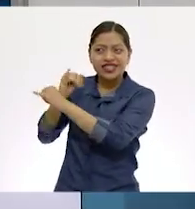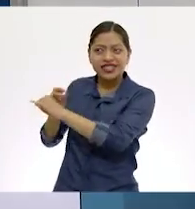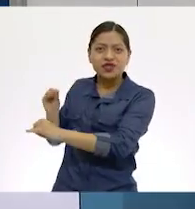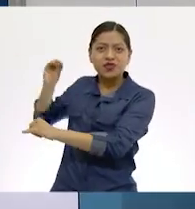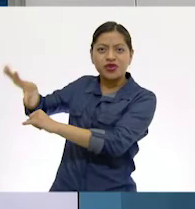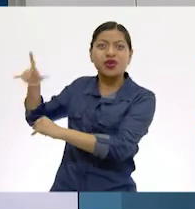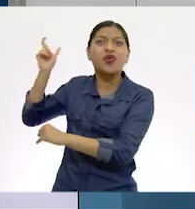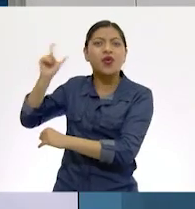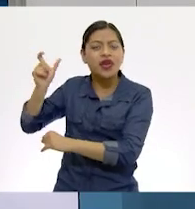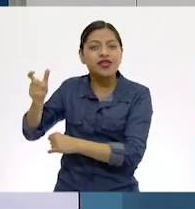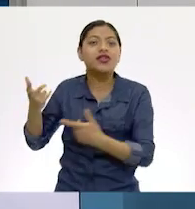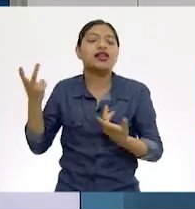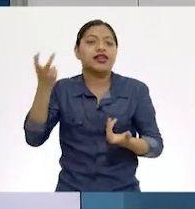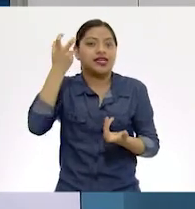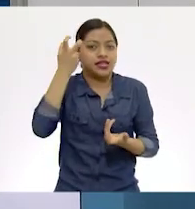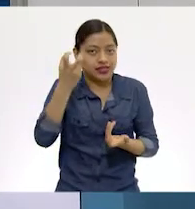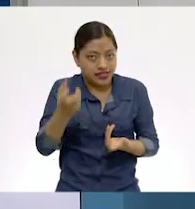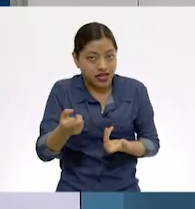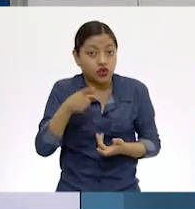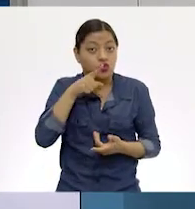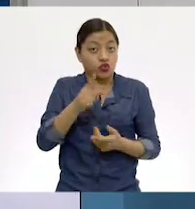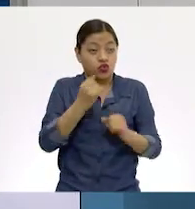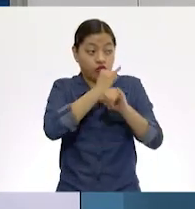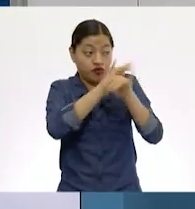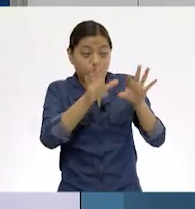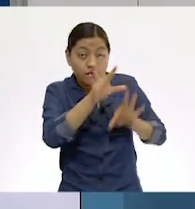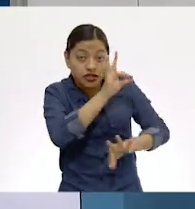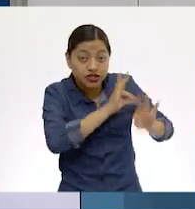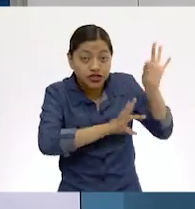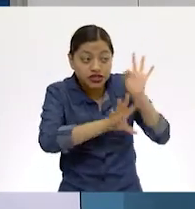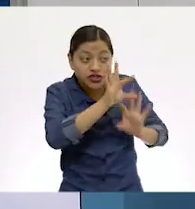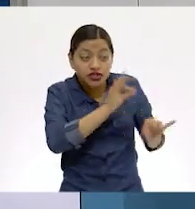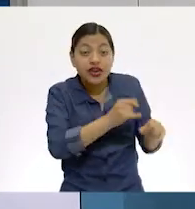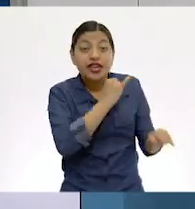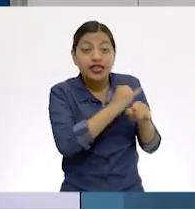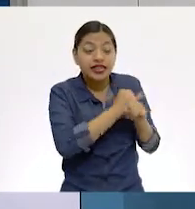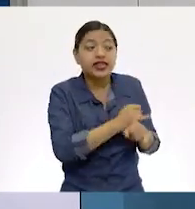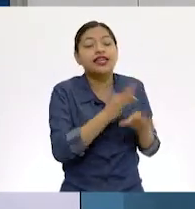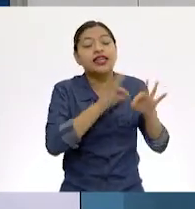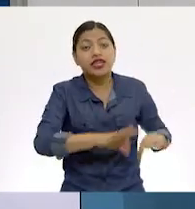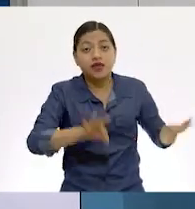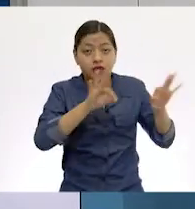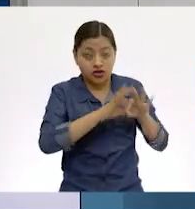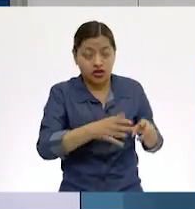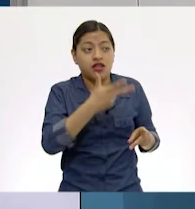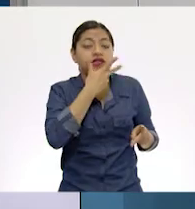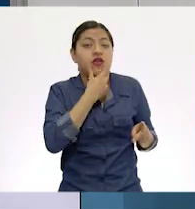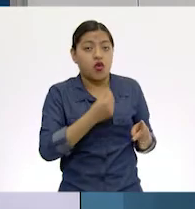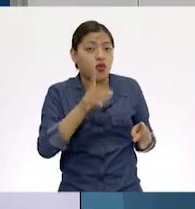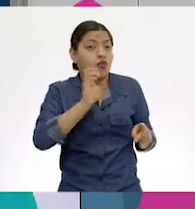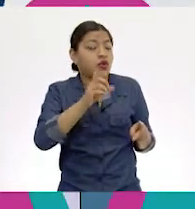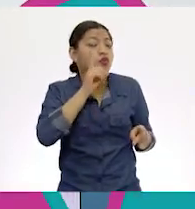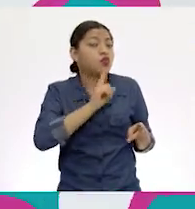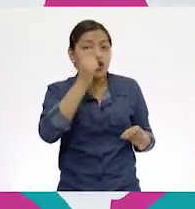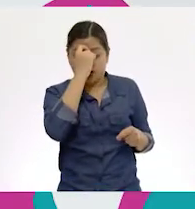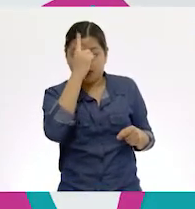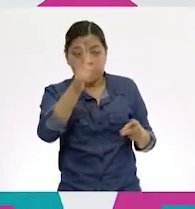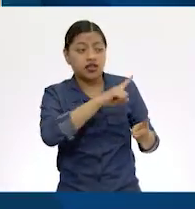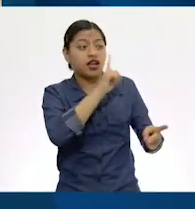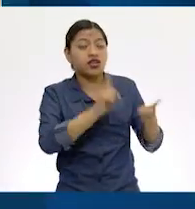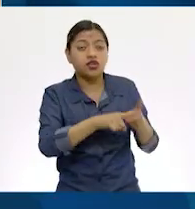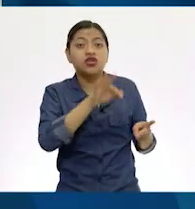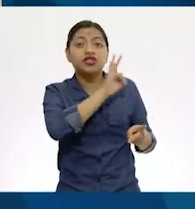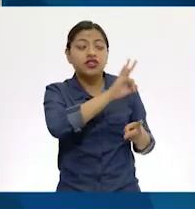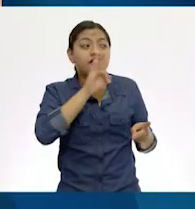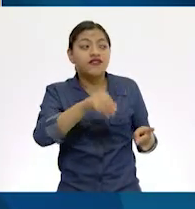Así es. Si encontramos información sobre un documento, es importante poner los datos de quién lo escribió, la fecha de publicación,